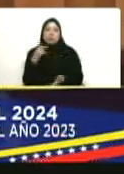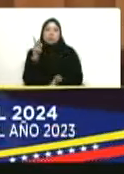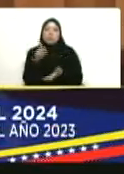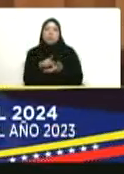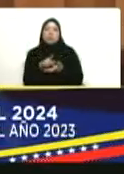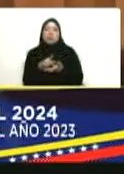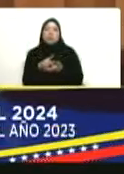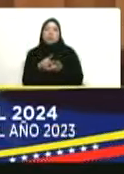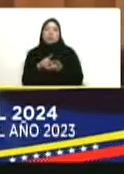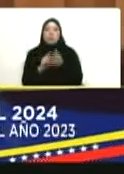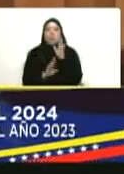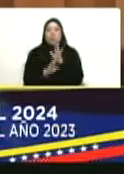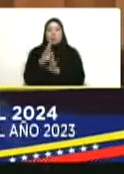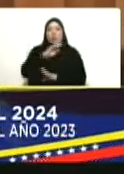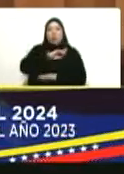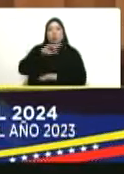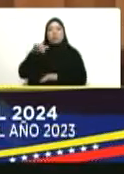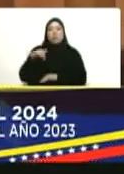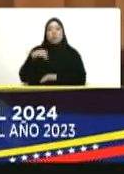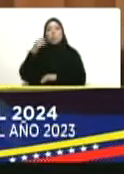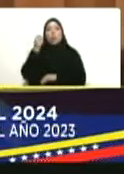puede estar por encima